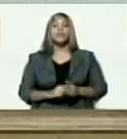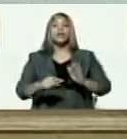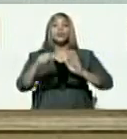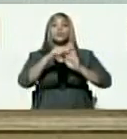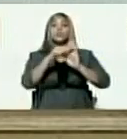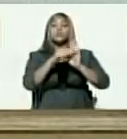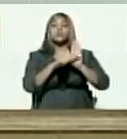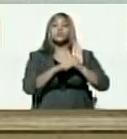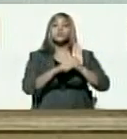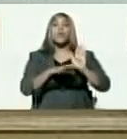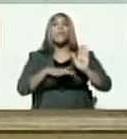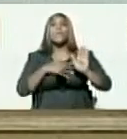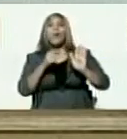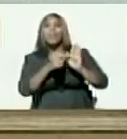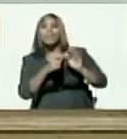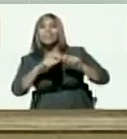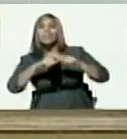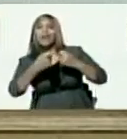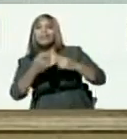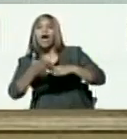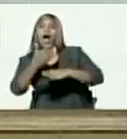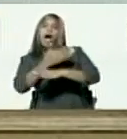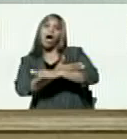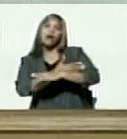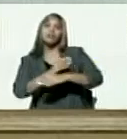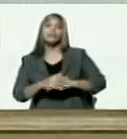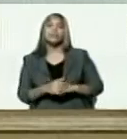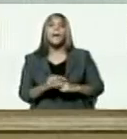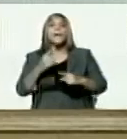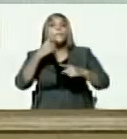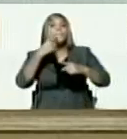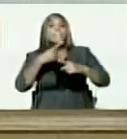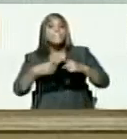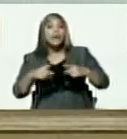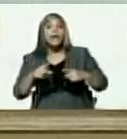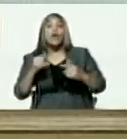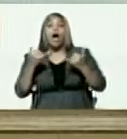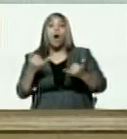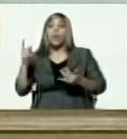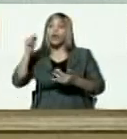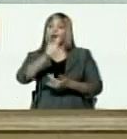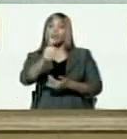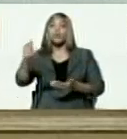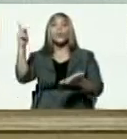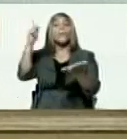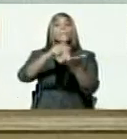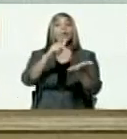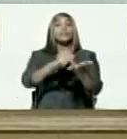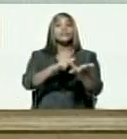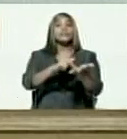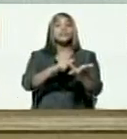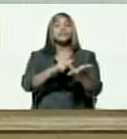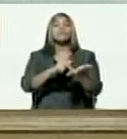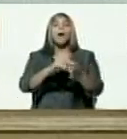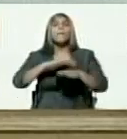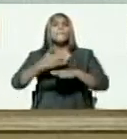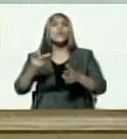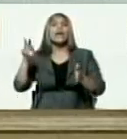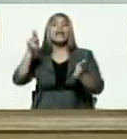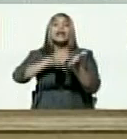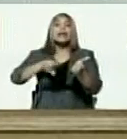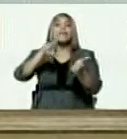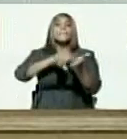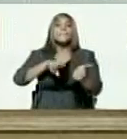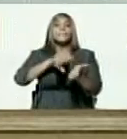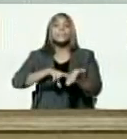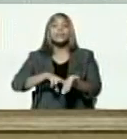afectados por acciones del pasado. Pero sobre todo están aquí ratificando y reafirmando